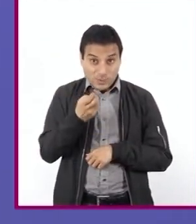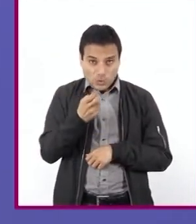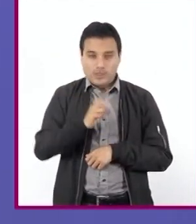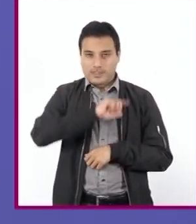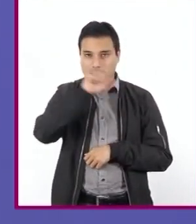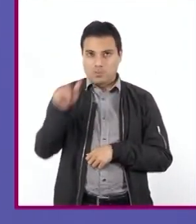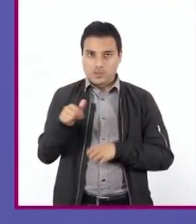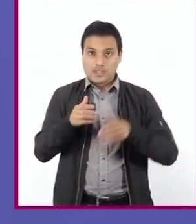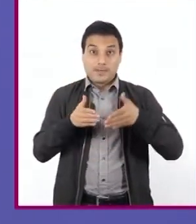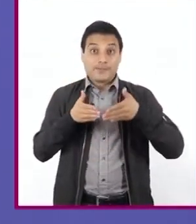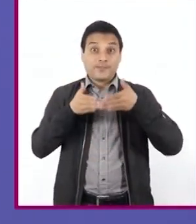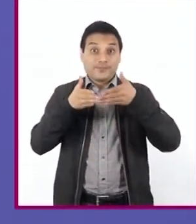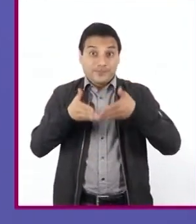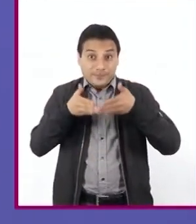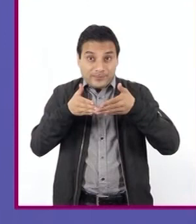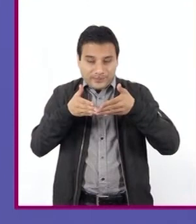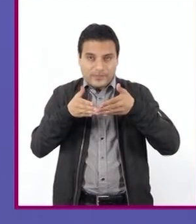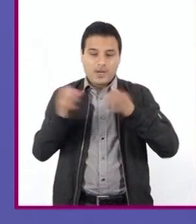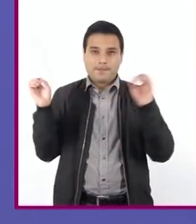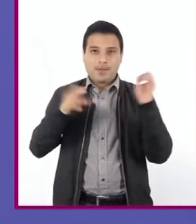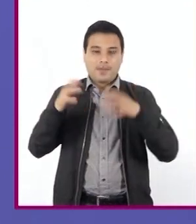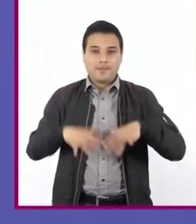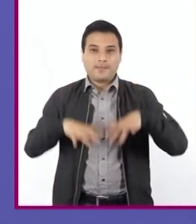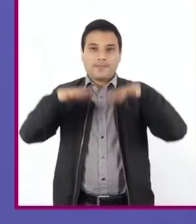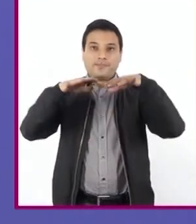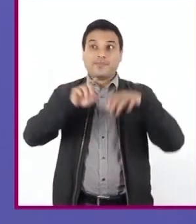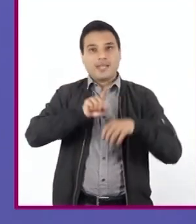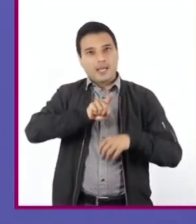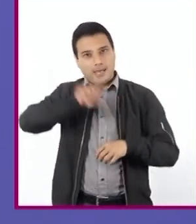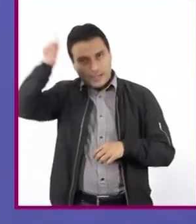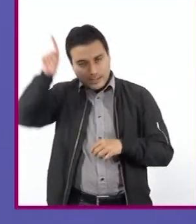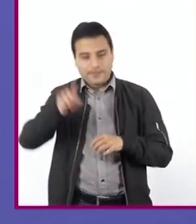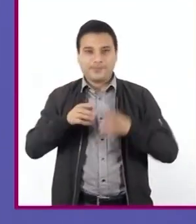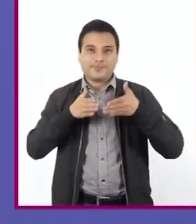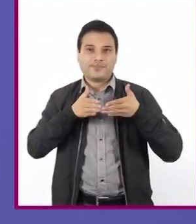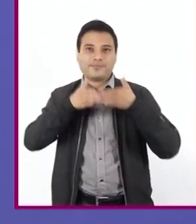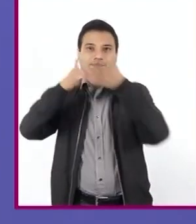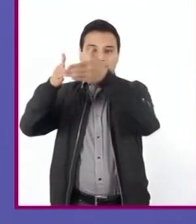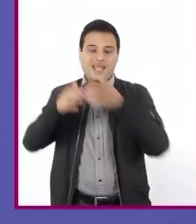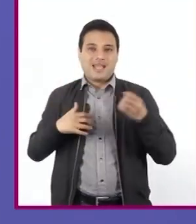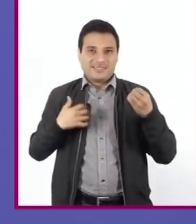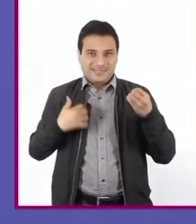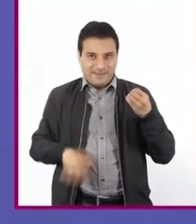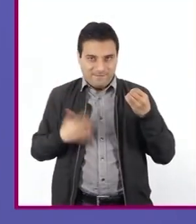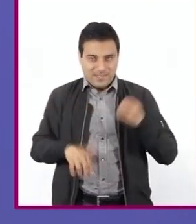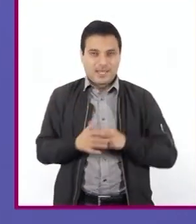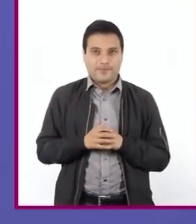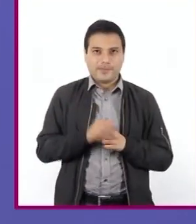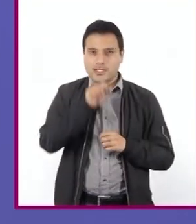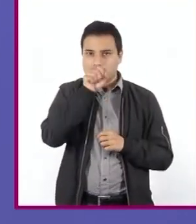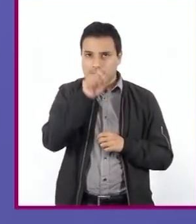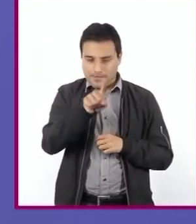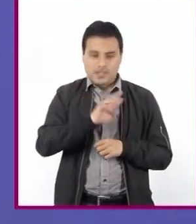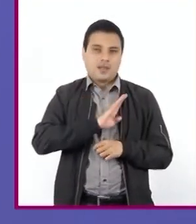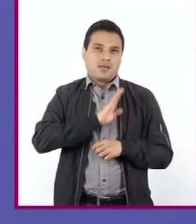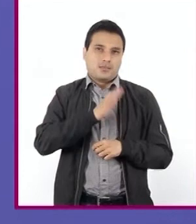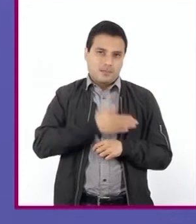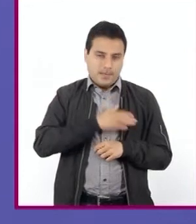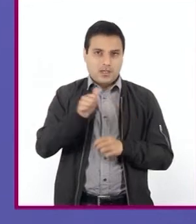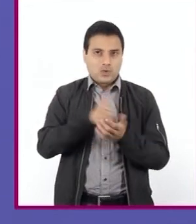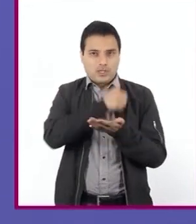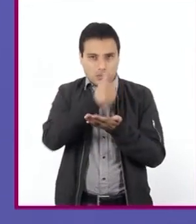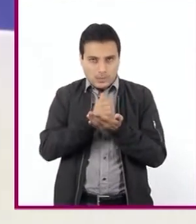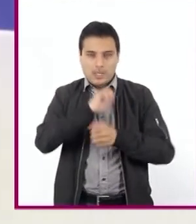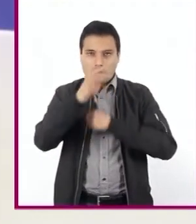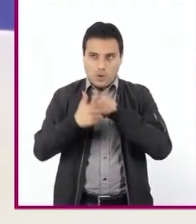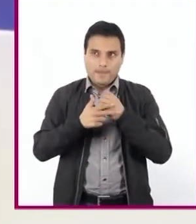flota de Indias con destino a Sevilla y, en consecuencia, al resto de España y a las regiones